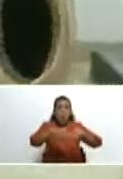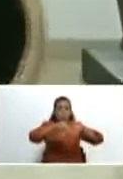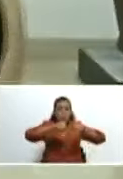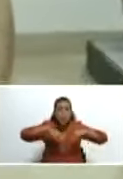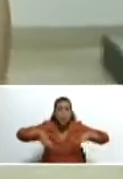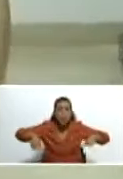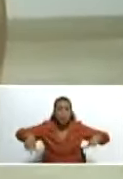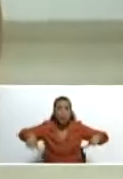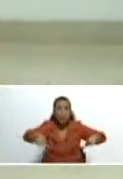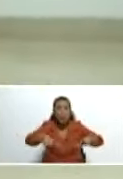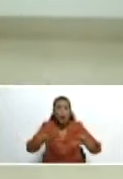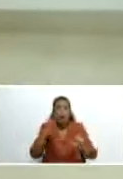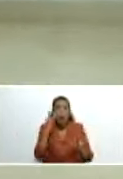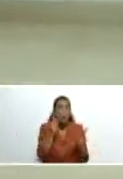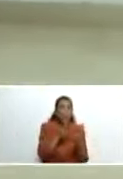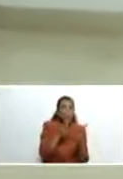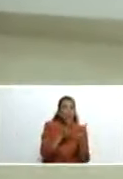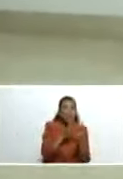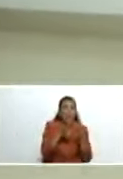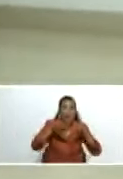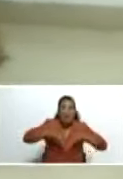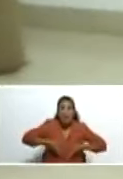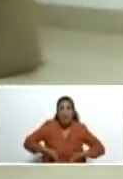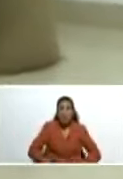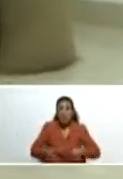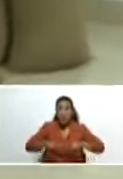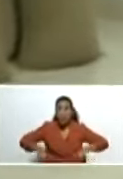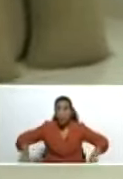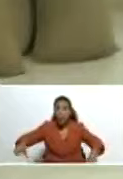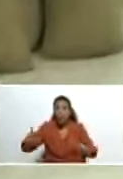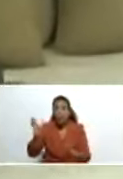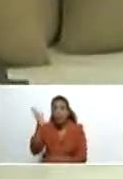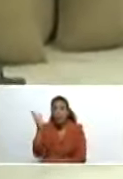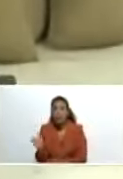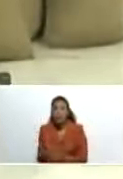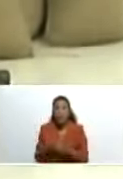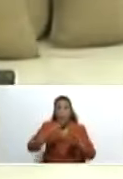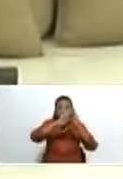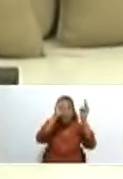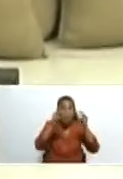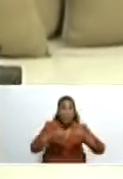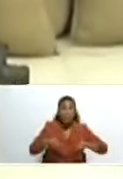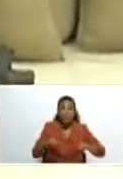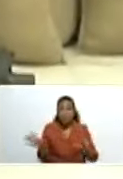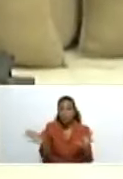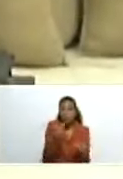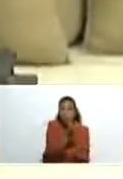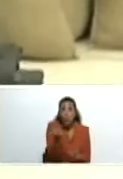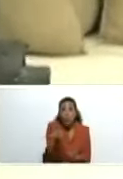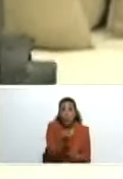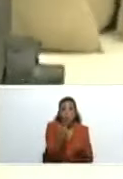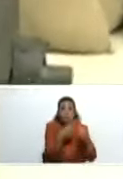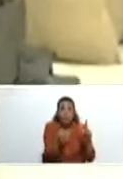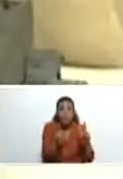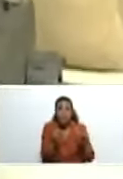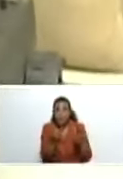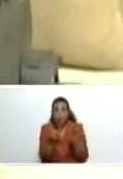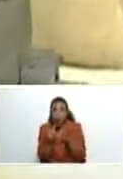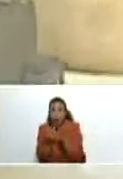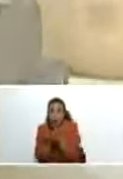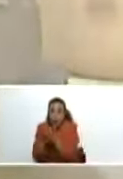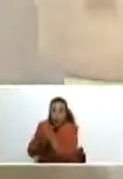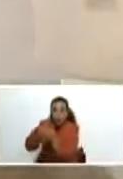que está como conectando la Casa Natal del Libertador con el Museo Bolivariano. Correcto, aquí